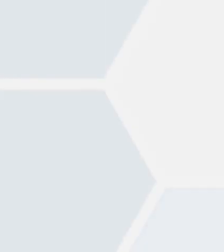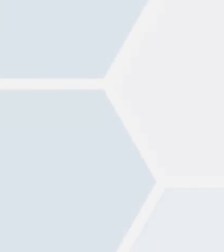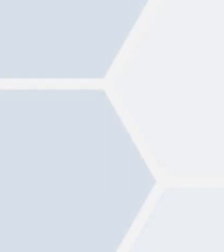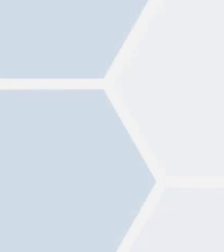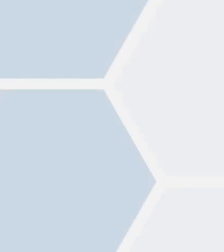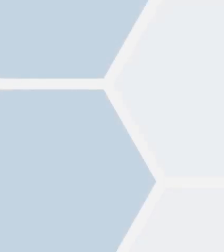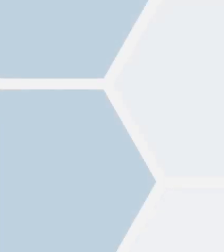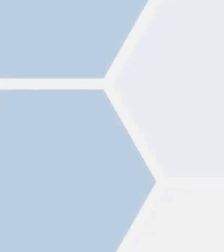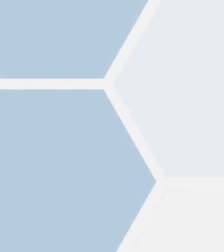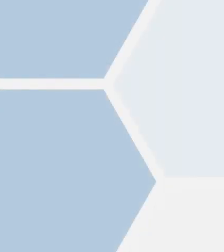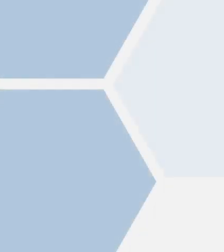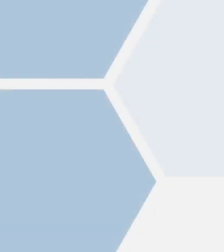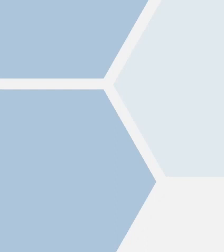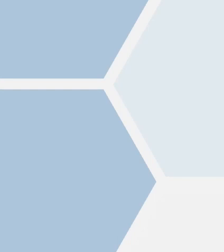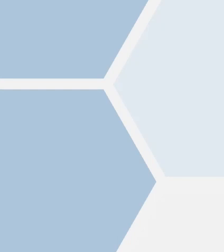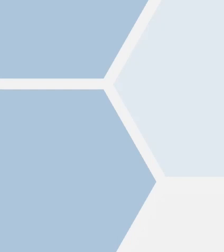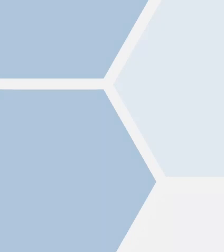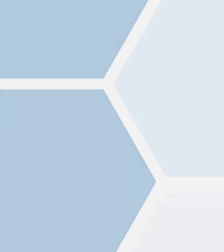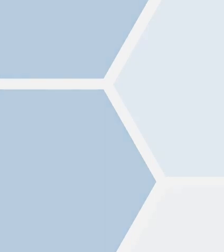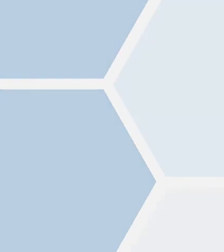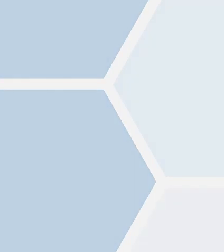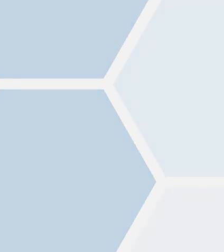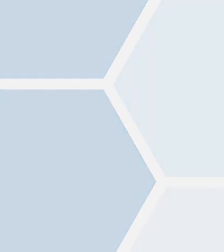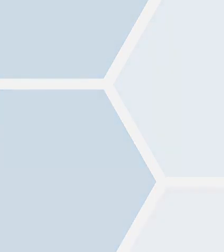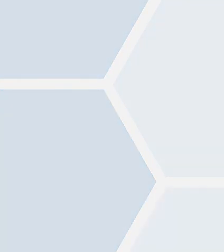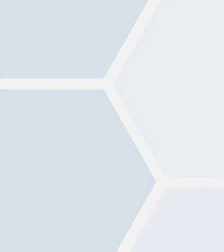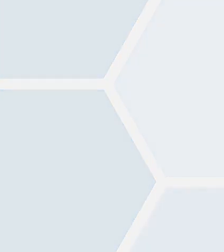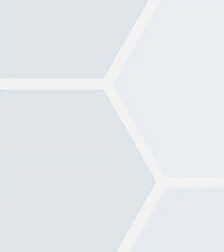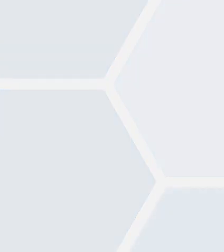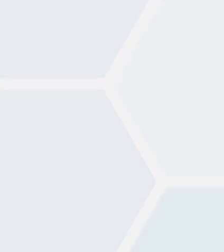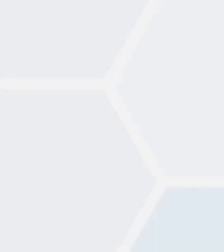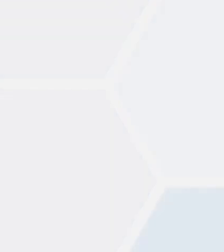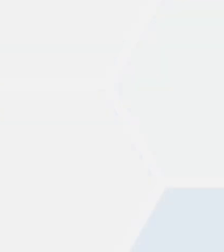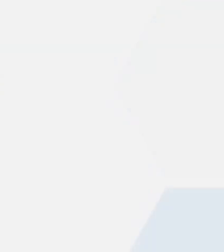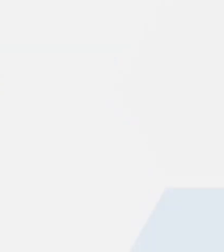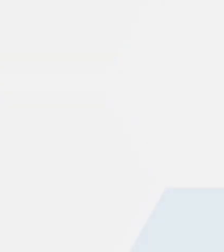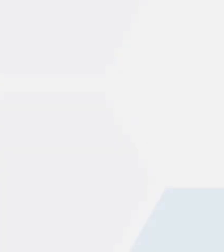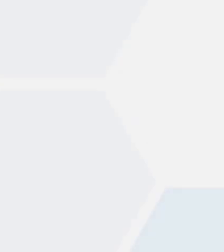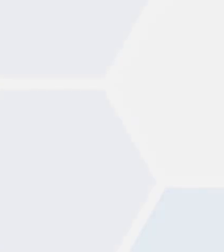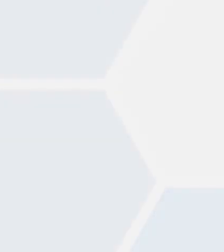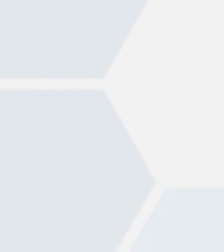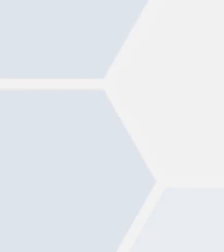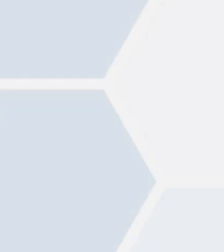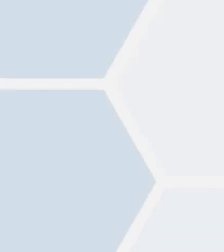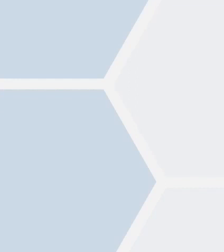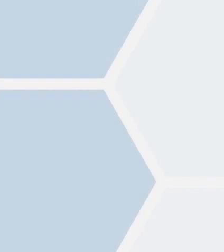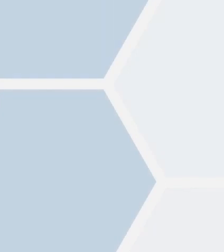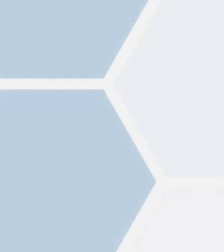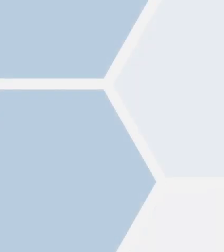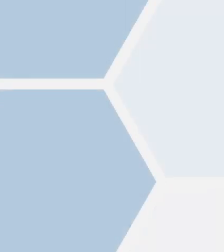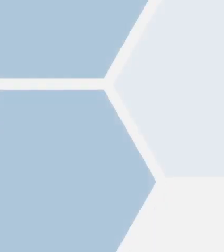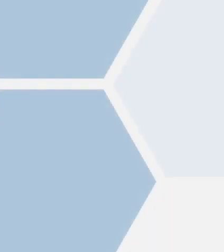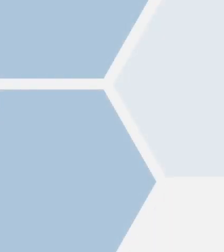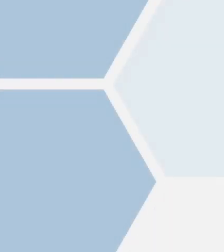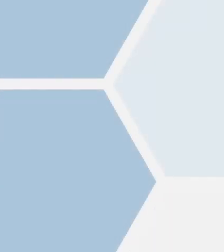transnacionales para determinar cuáles son los riesgos que se perciben y podemos observar ciertas tendencias. En